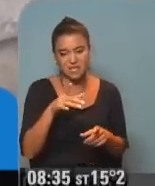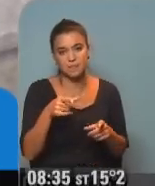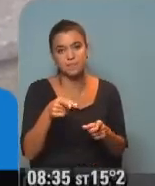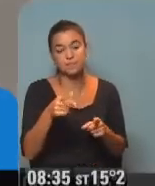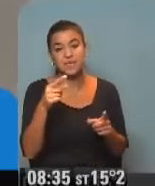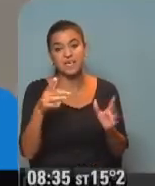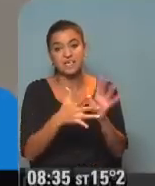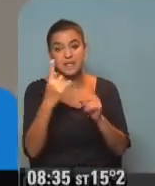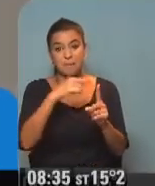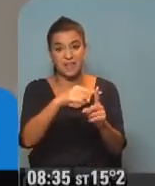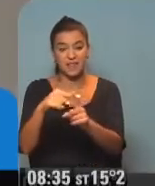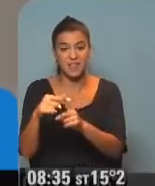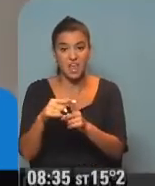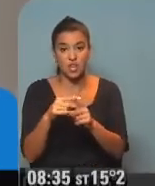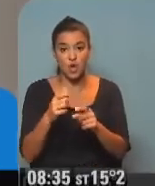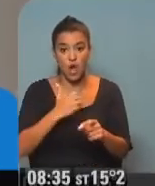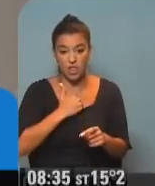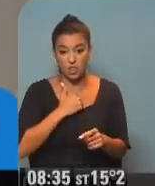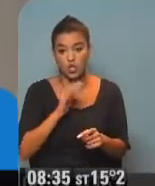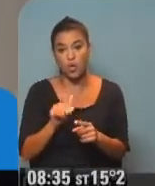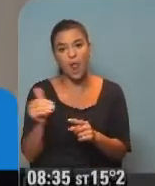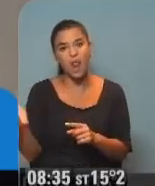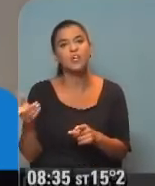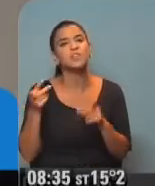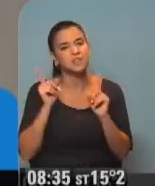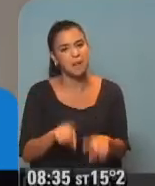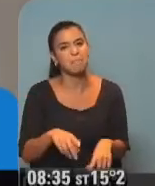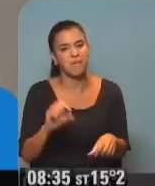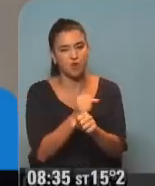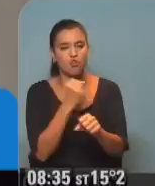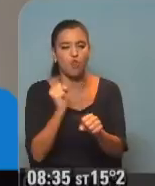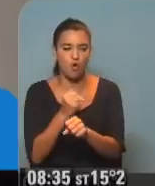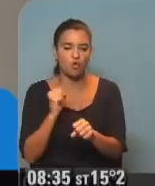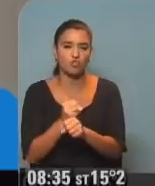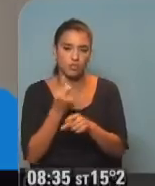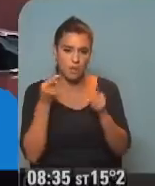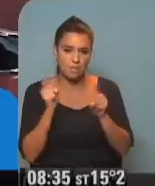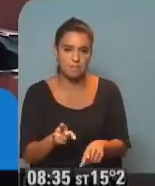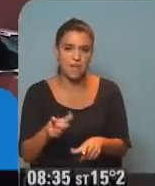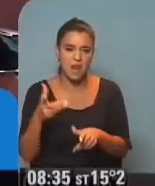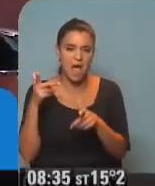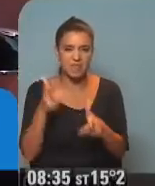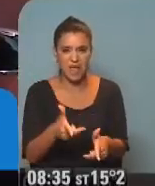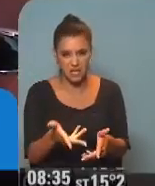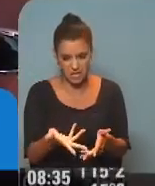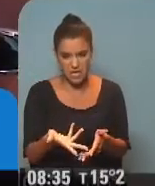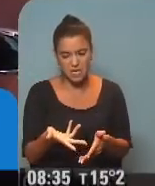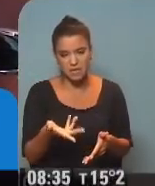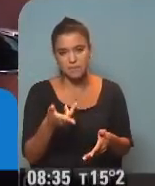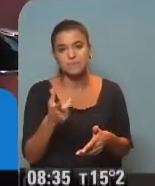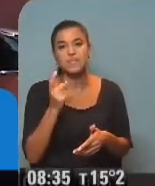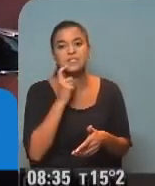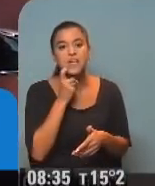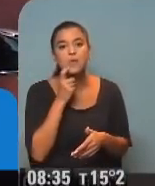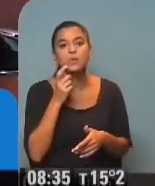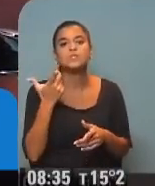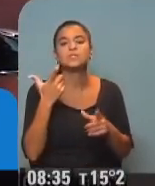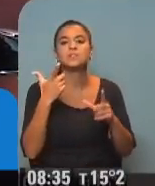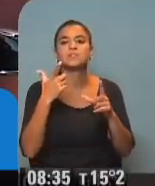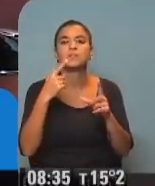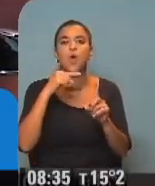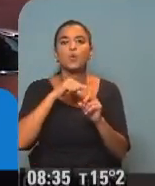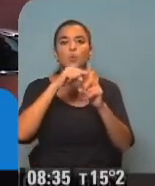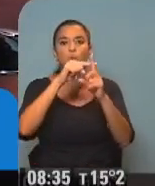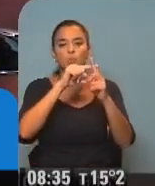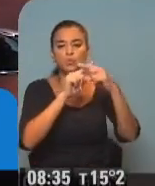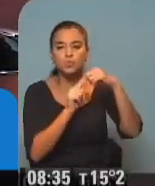cementerio católico que está a su lado, cada tanto también es vandalizado, cada tanto es atacado. En San Luis no se han encontrado esvásticas, no se han